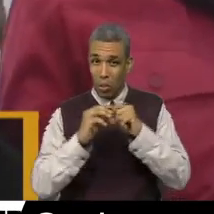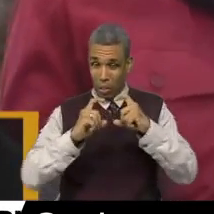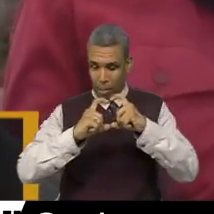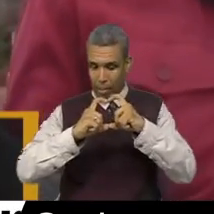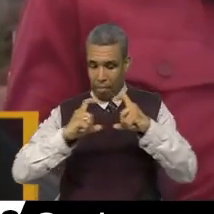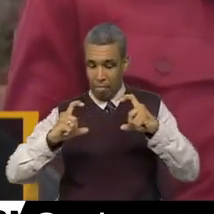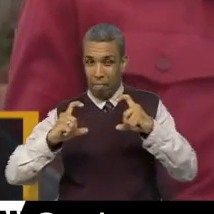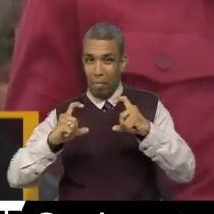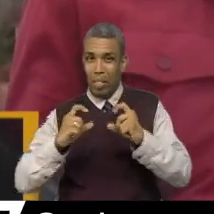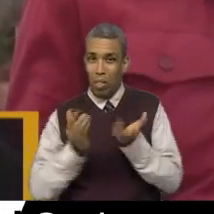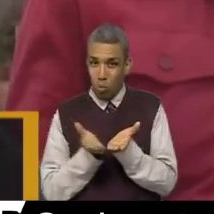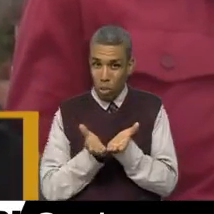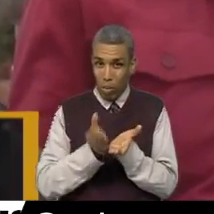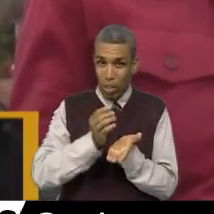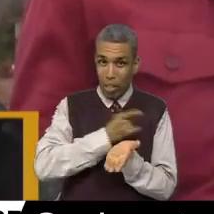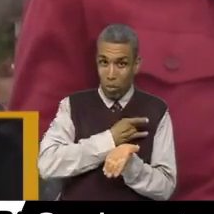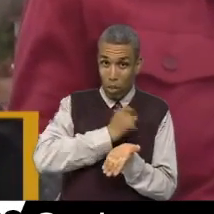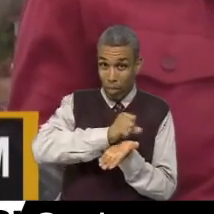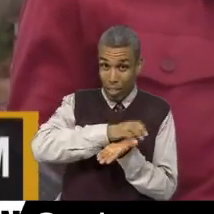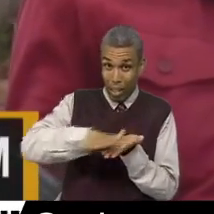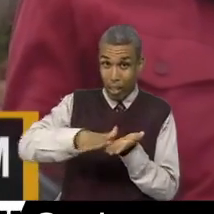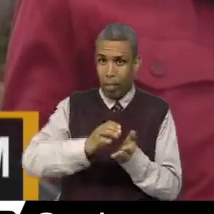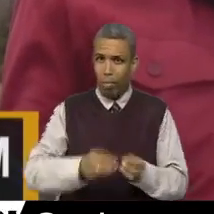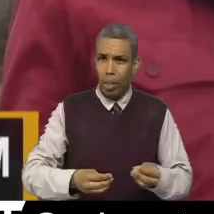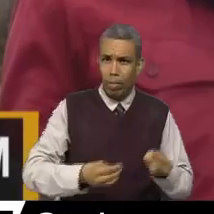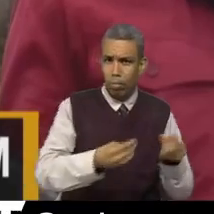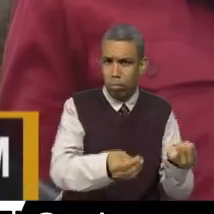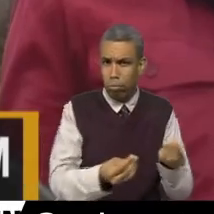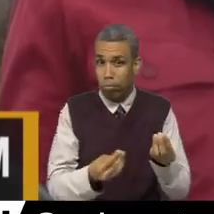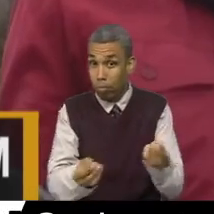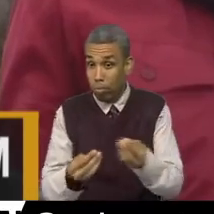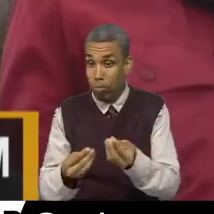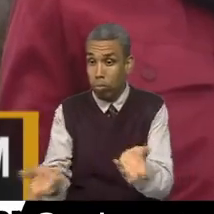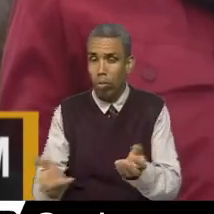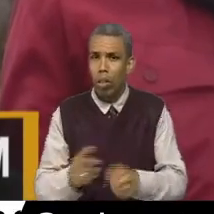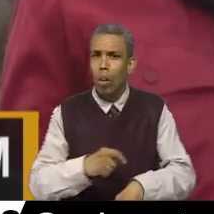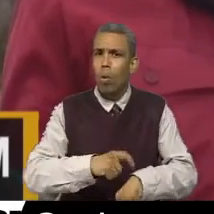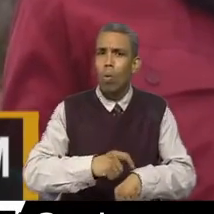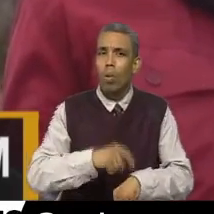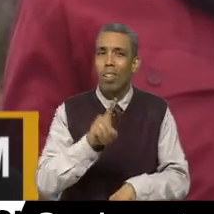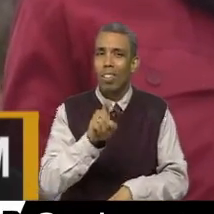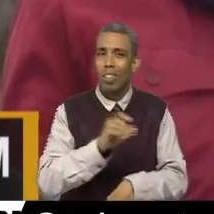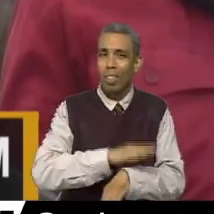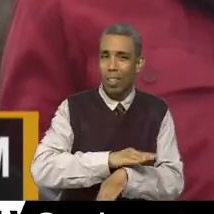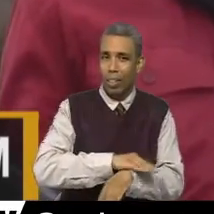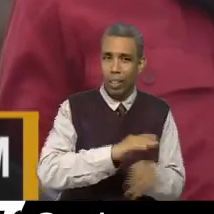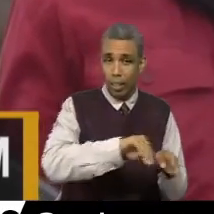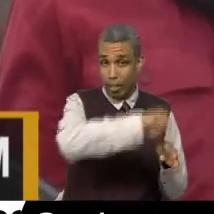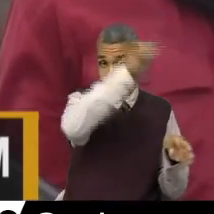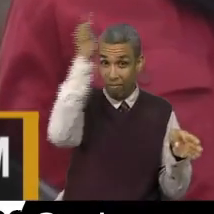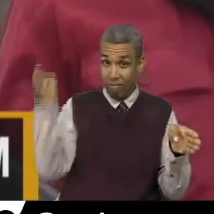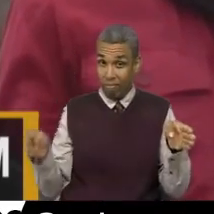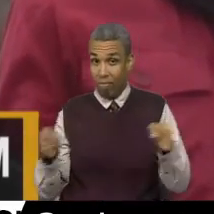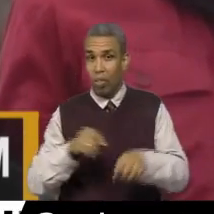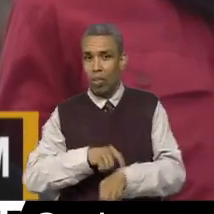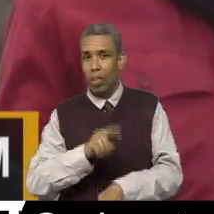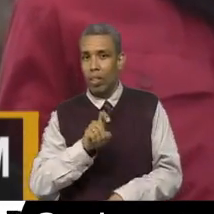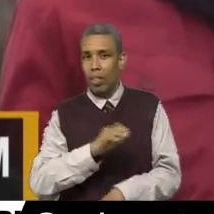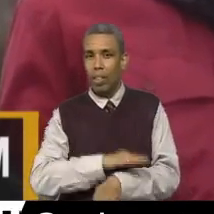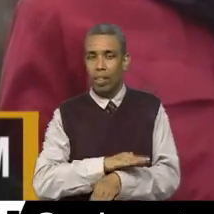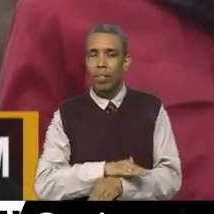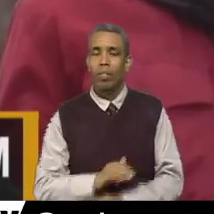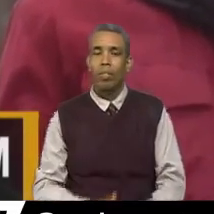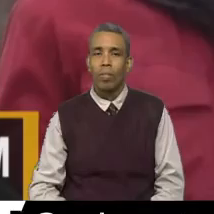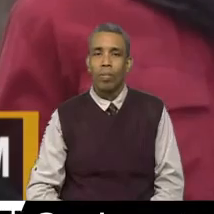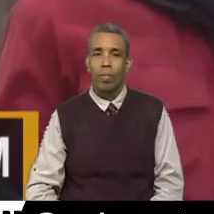octubre. La hora es 6 de la tarde en el Coliseo de la Juventud Luis